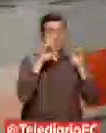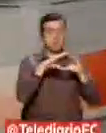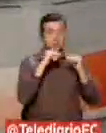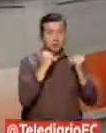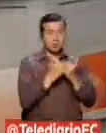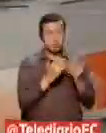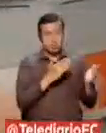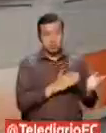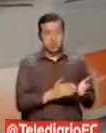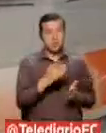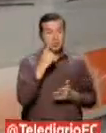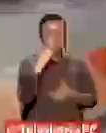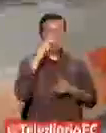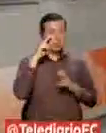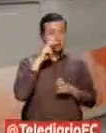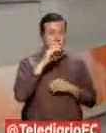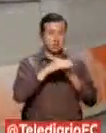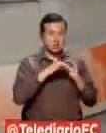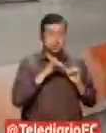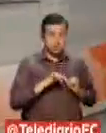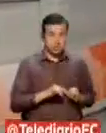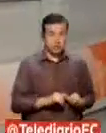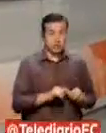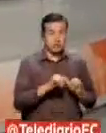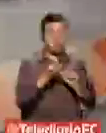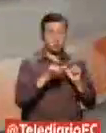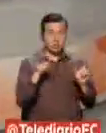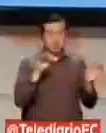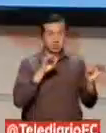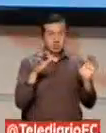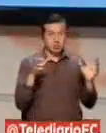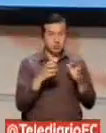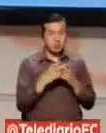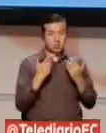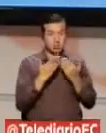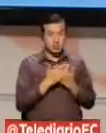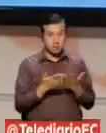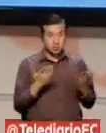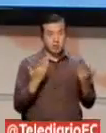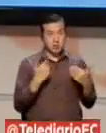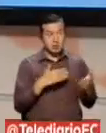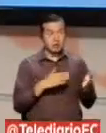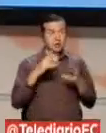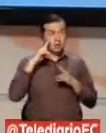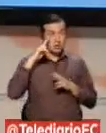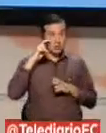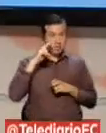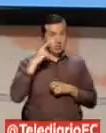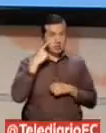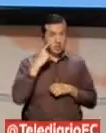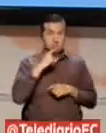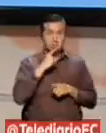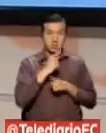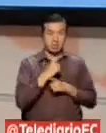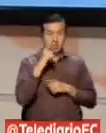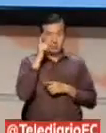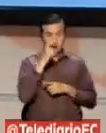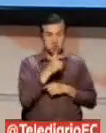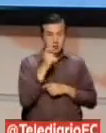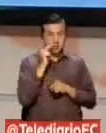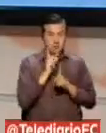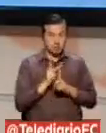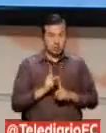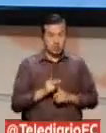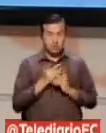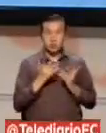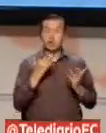comisión determina, investiga en su proceso de comparecencias dentro del tal. Entonces, eso va a indagar y va a aportar para que la fiscalía tenga un elemento